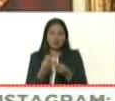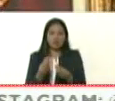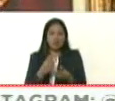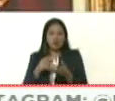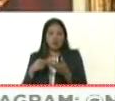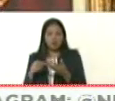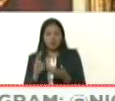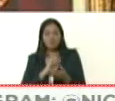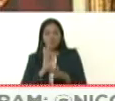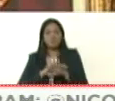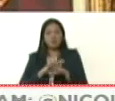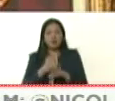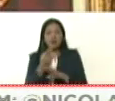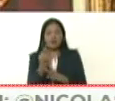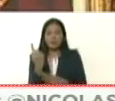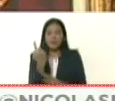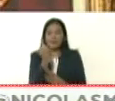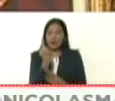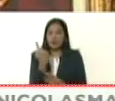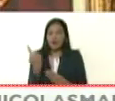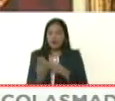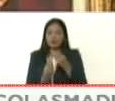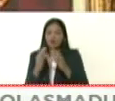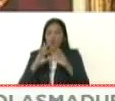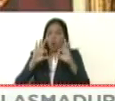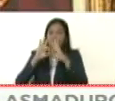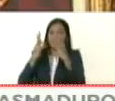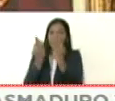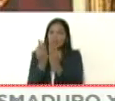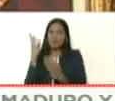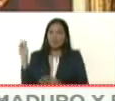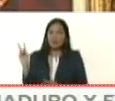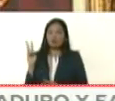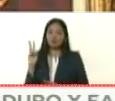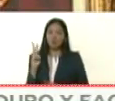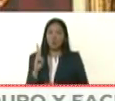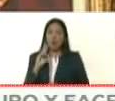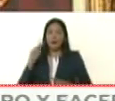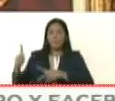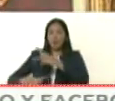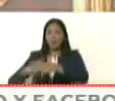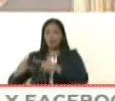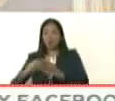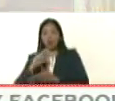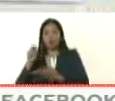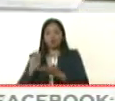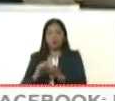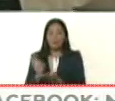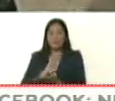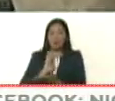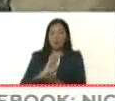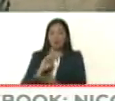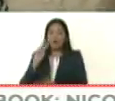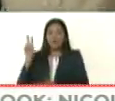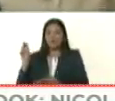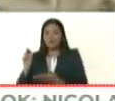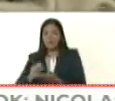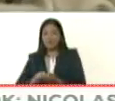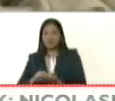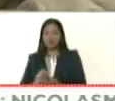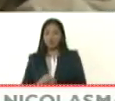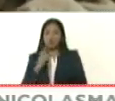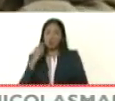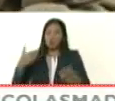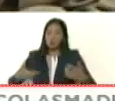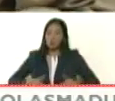porque esto tiene que ser un complemento de toda la familia venezolana, producción nacional, creación nacional. He insistido